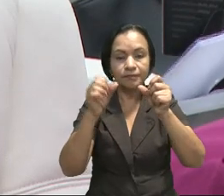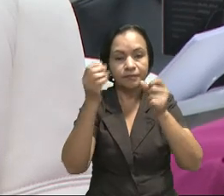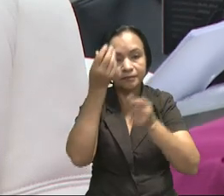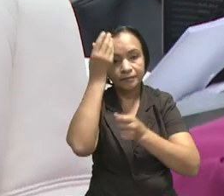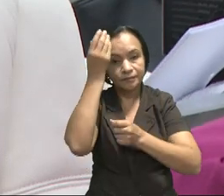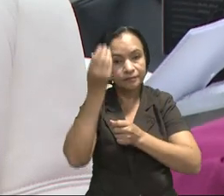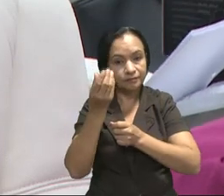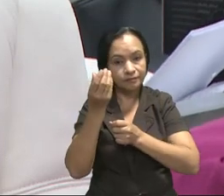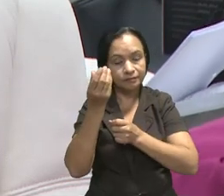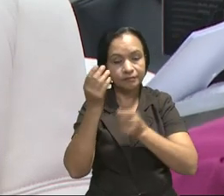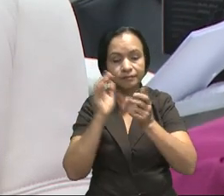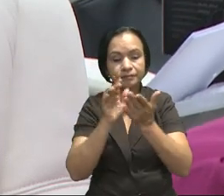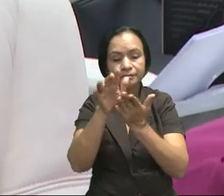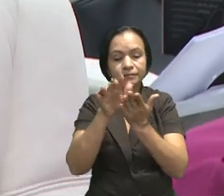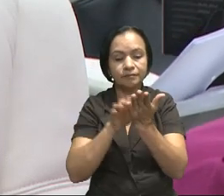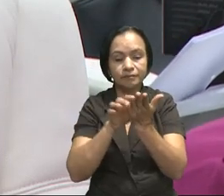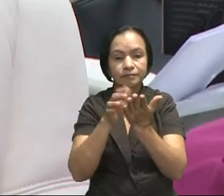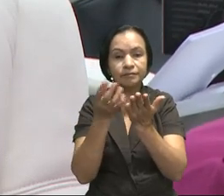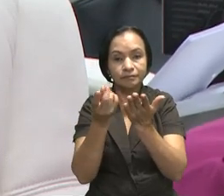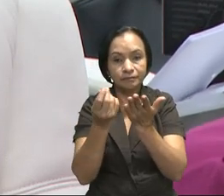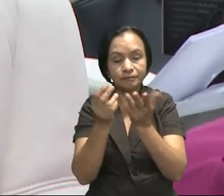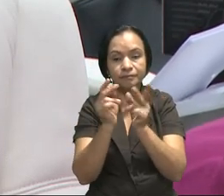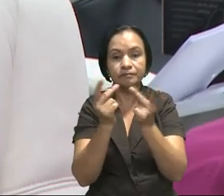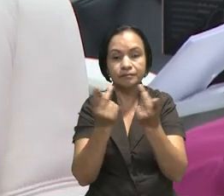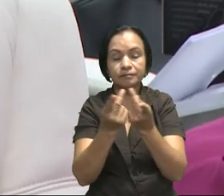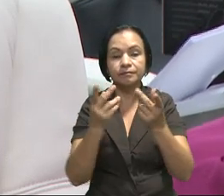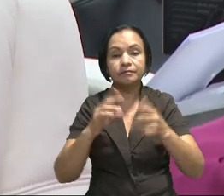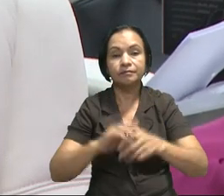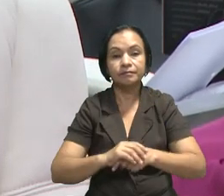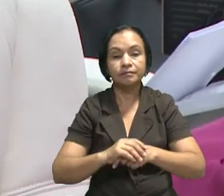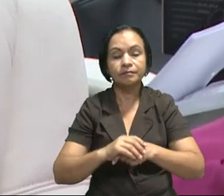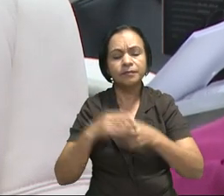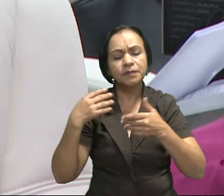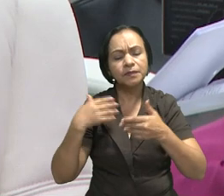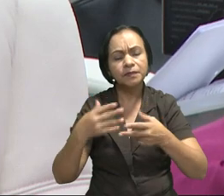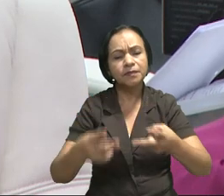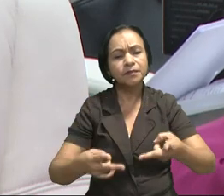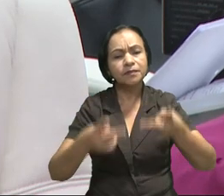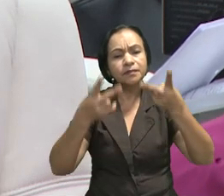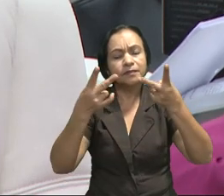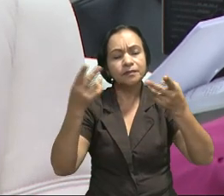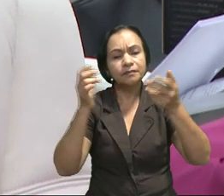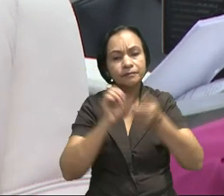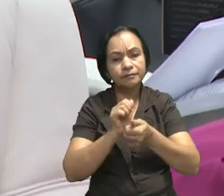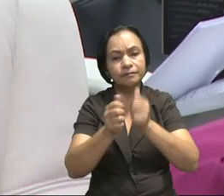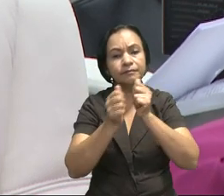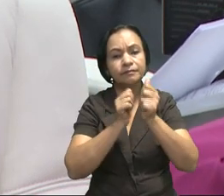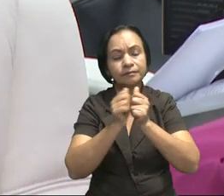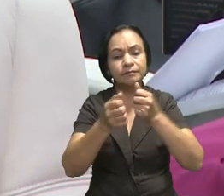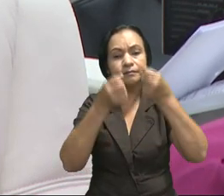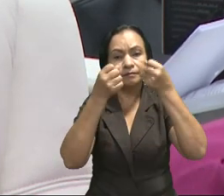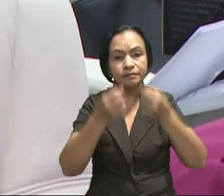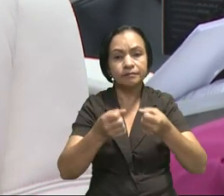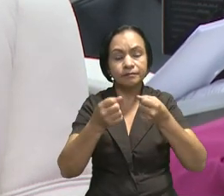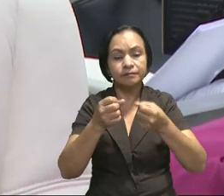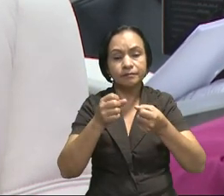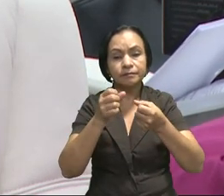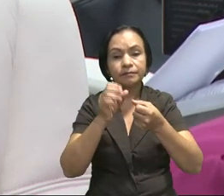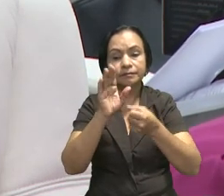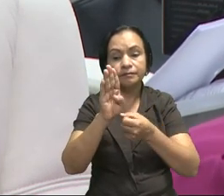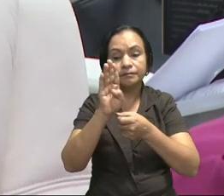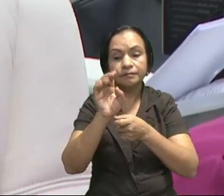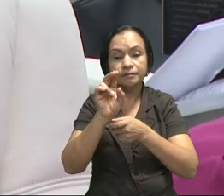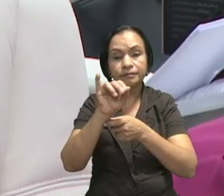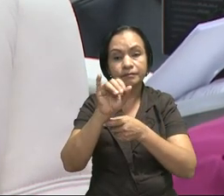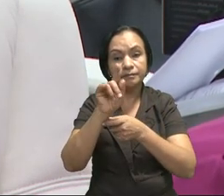graduó como contador público. A lo largo de su gloriosa carrera deportiva, el señor Miguel Benito